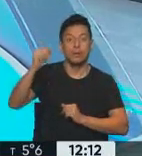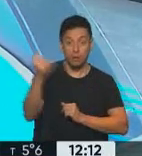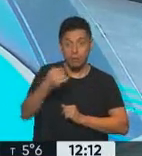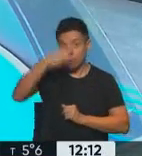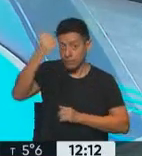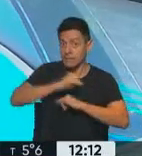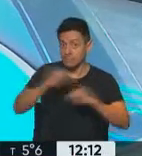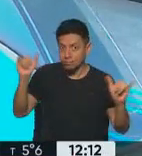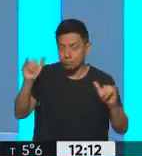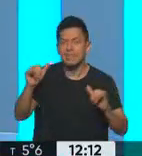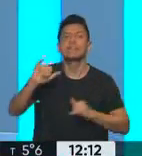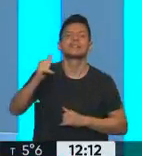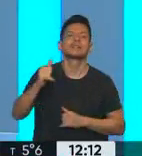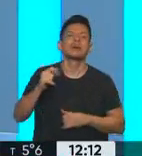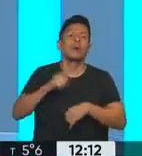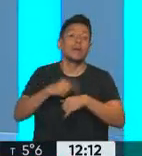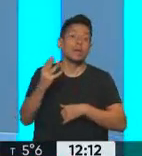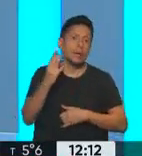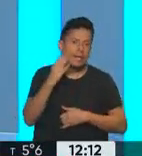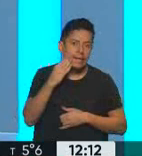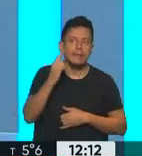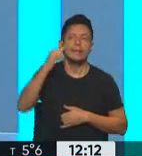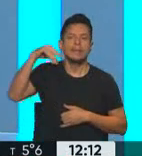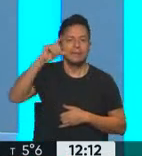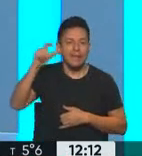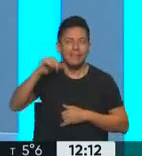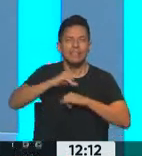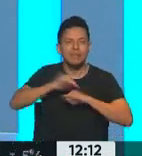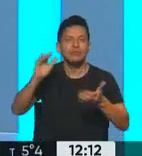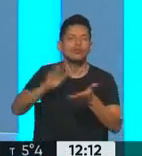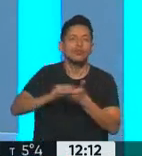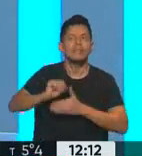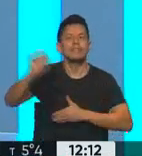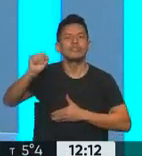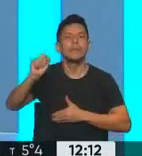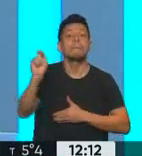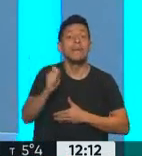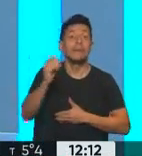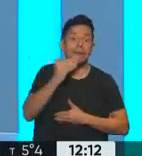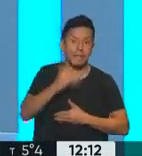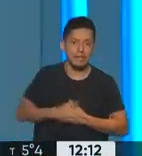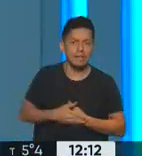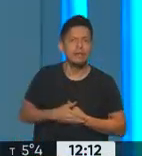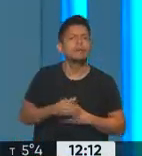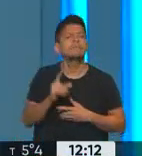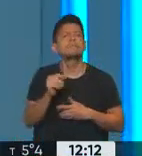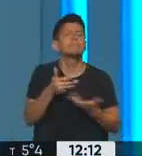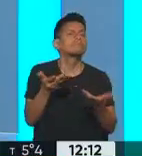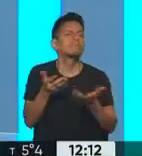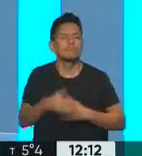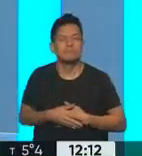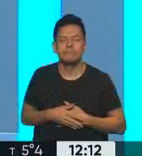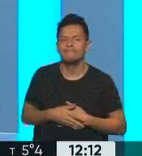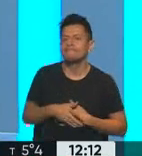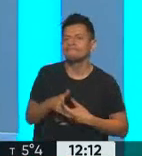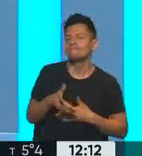¿no? Jueves 16 horas, el INDEC da a conocer el índice de precio del consumidor del mes de abril. ¿De qué número estamos hablando, más o menos? Se está